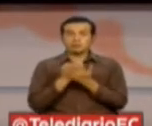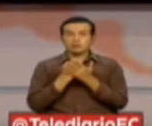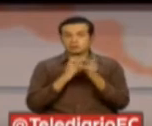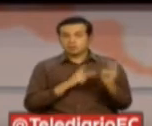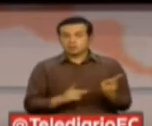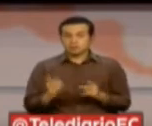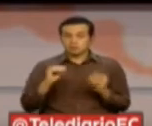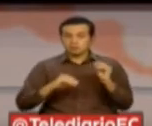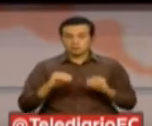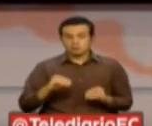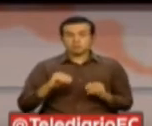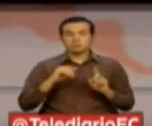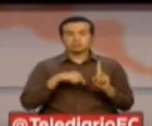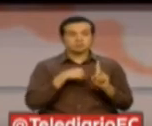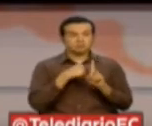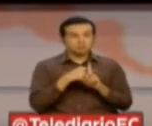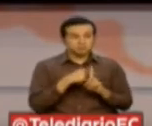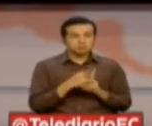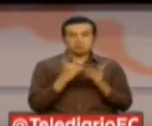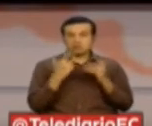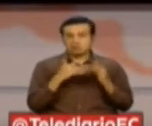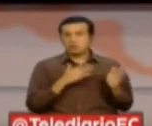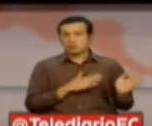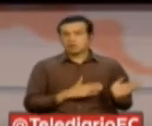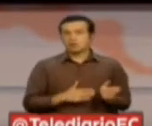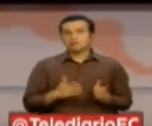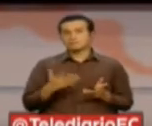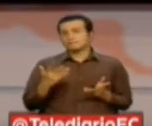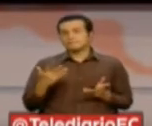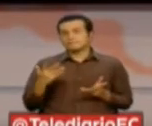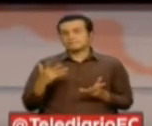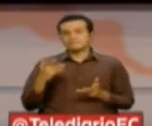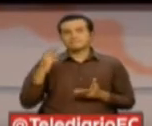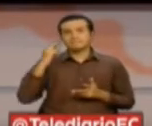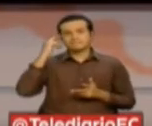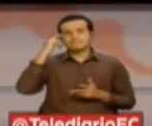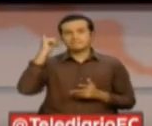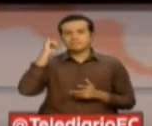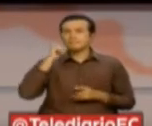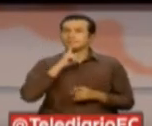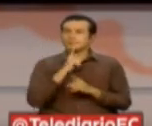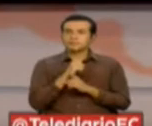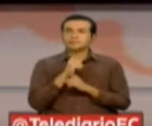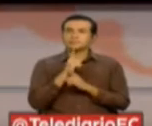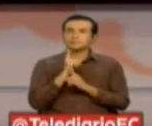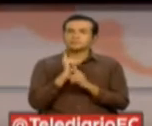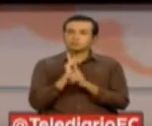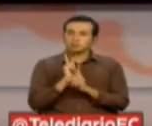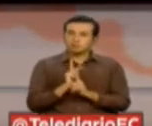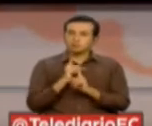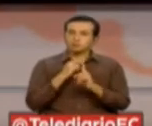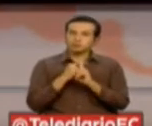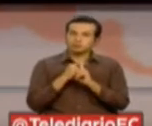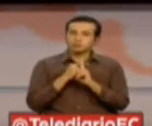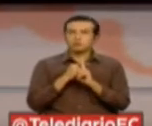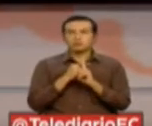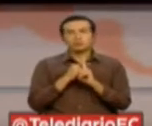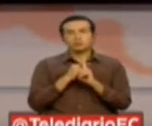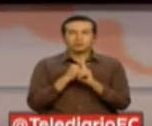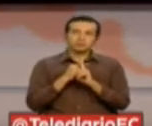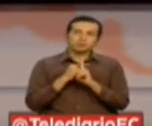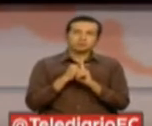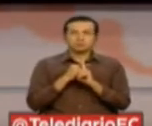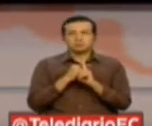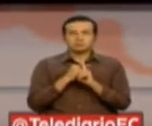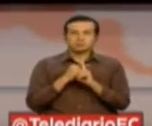insisto más allá de los temas positivos y de que existan razones para las cuales pensar que hay cierto optimismo con cautela